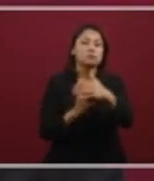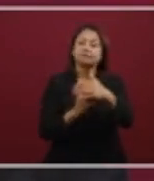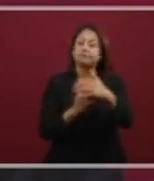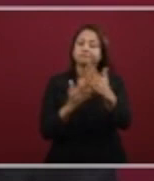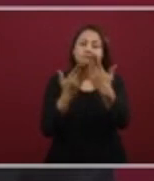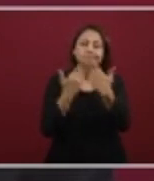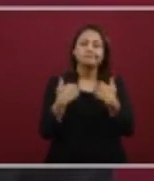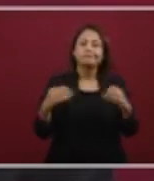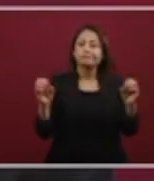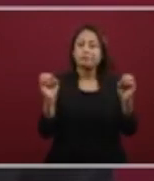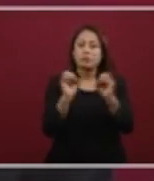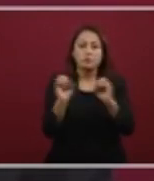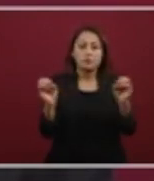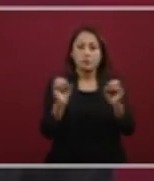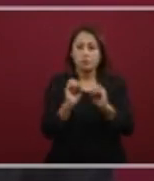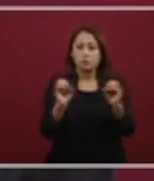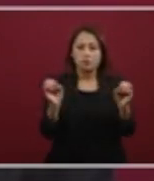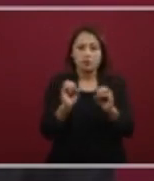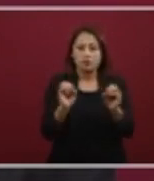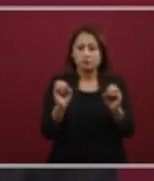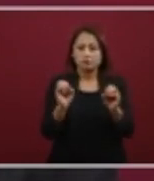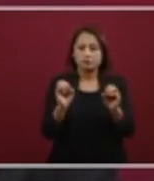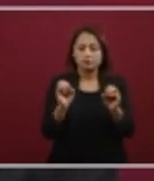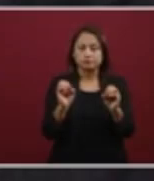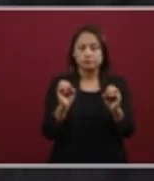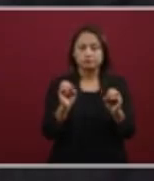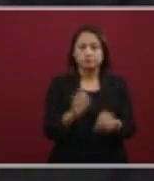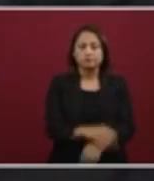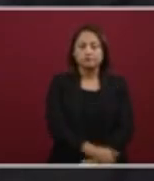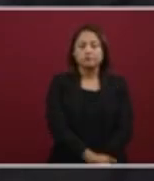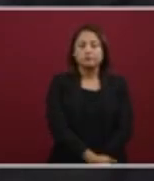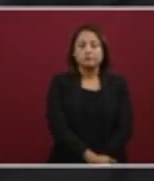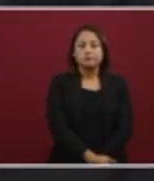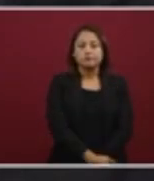en cuanto a presupuesto.